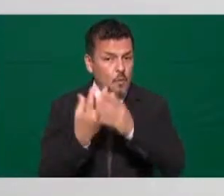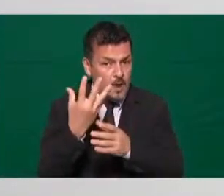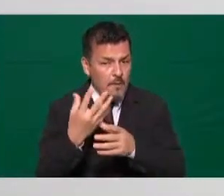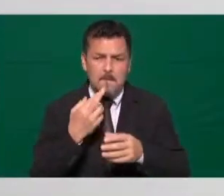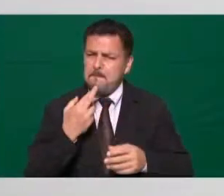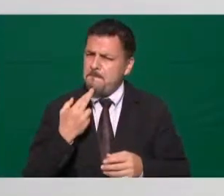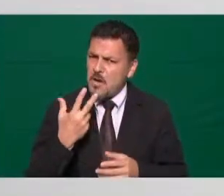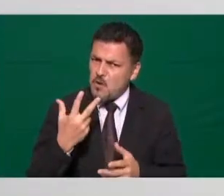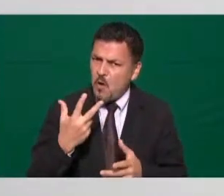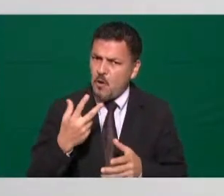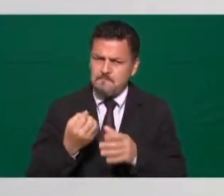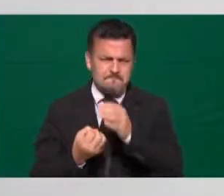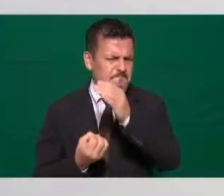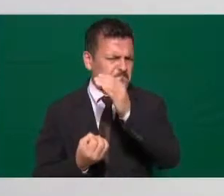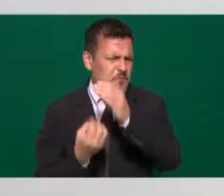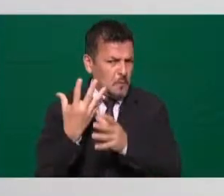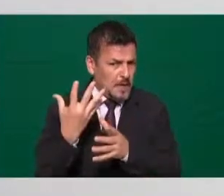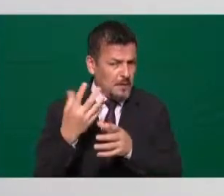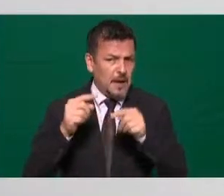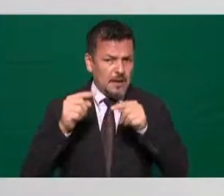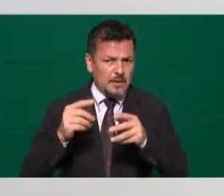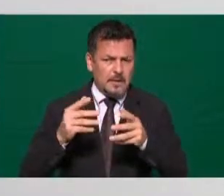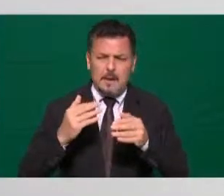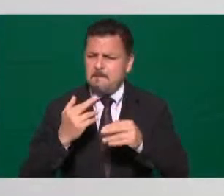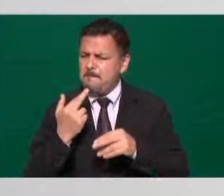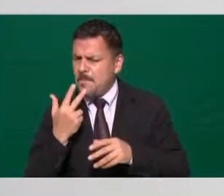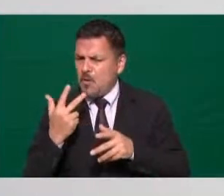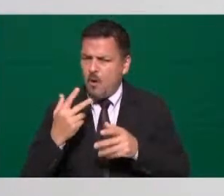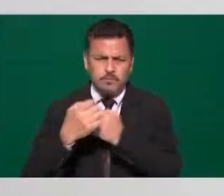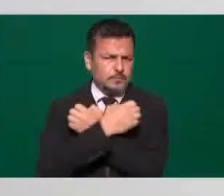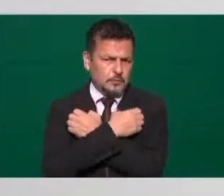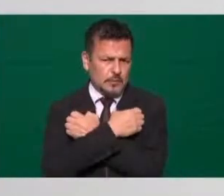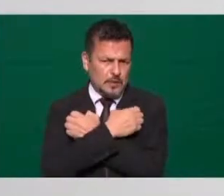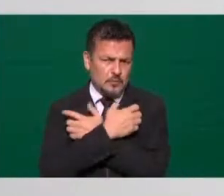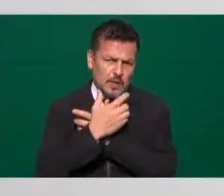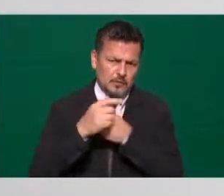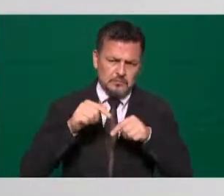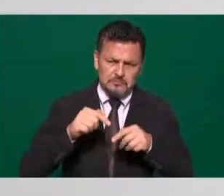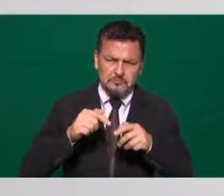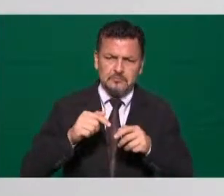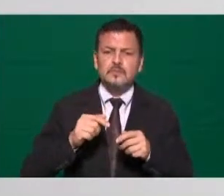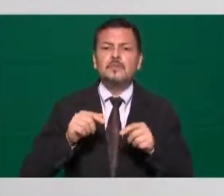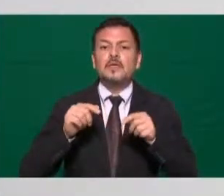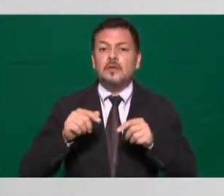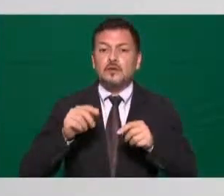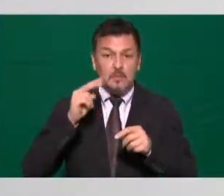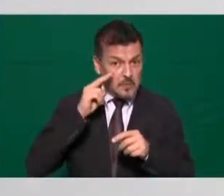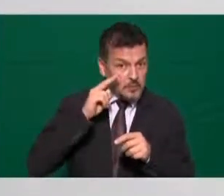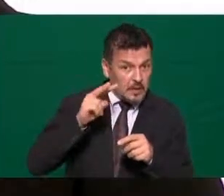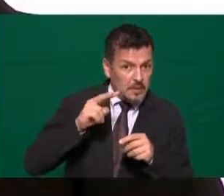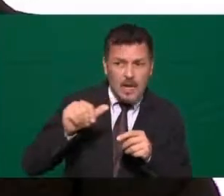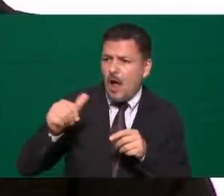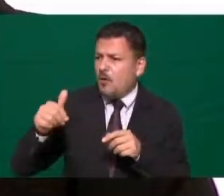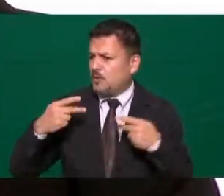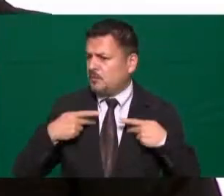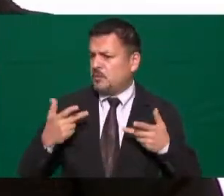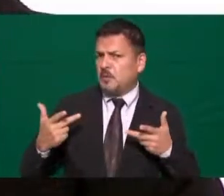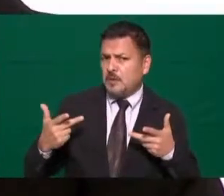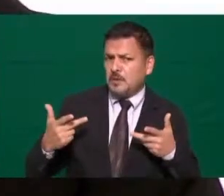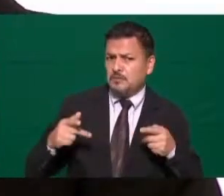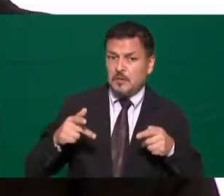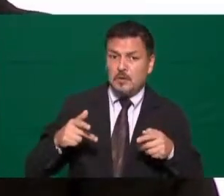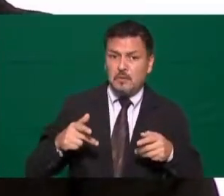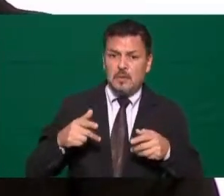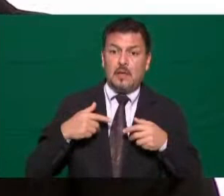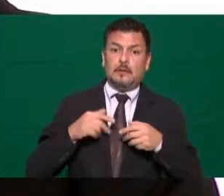renovada, que responda a la nueva normalidad. vamos a ver a los demás no